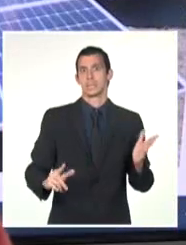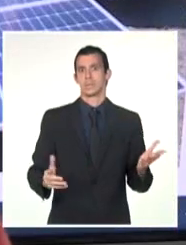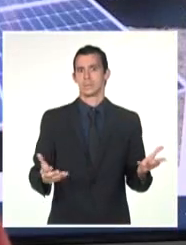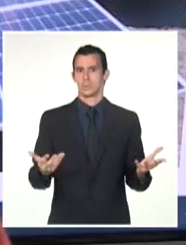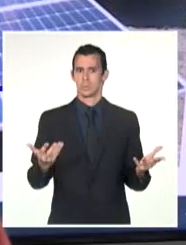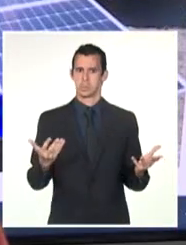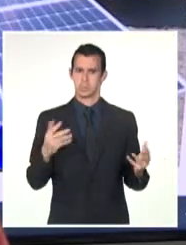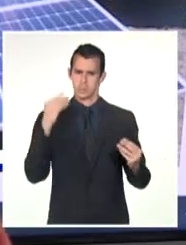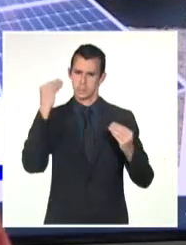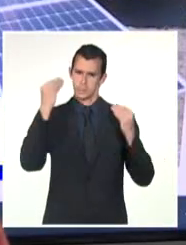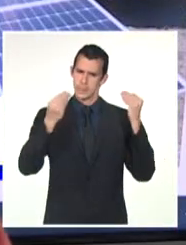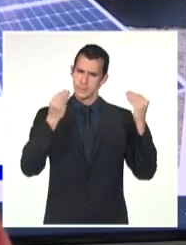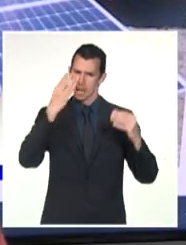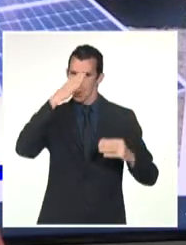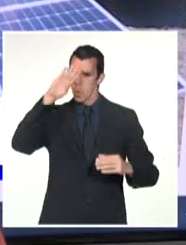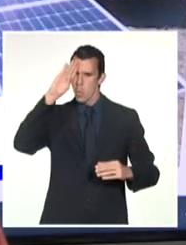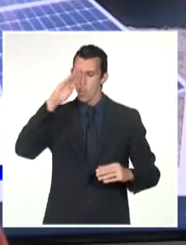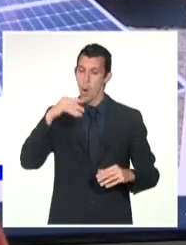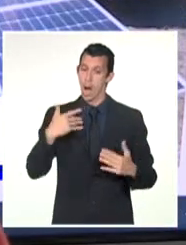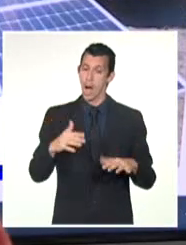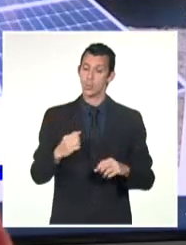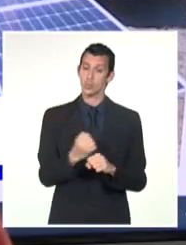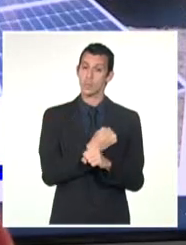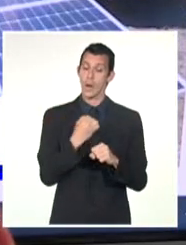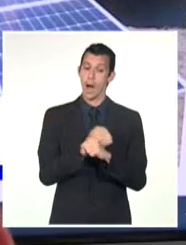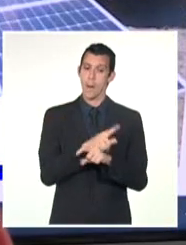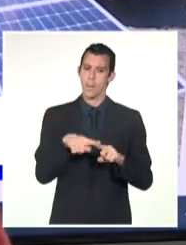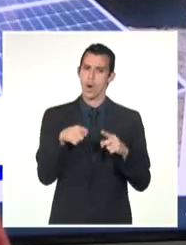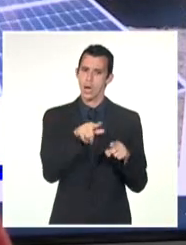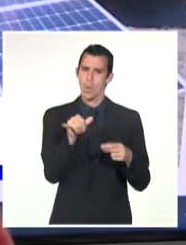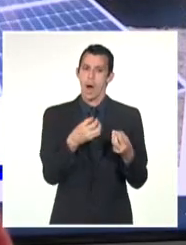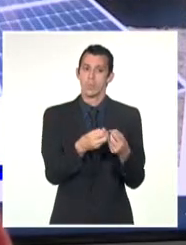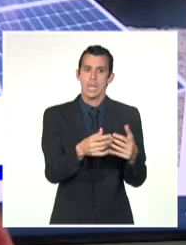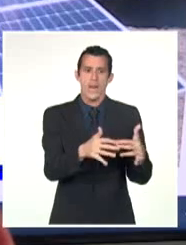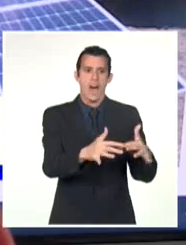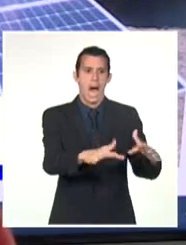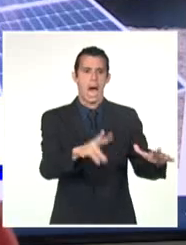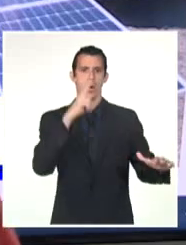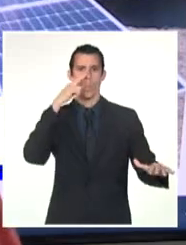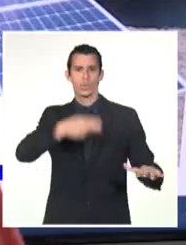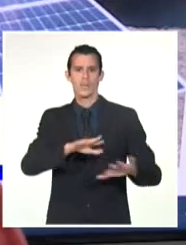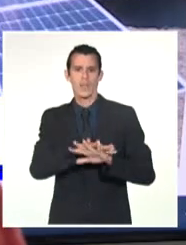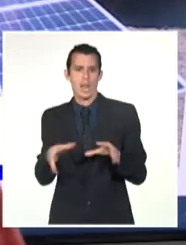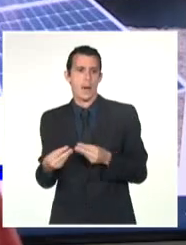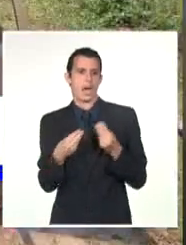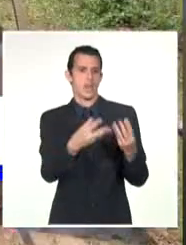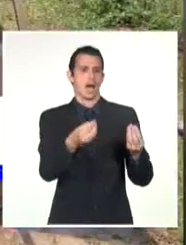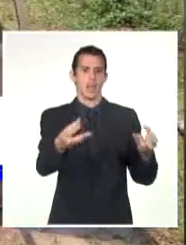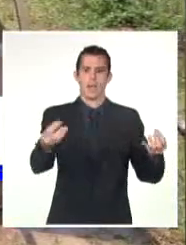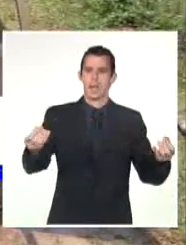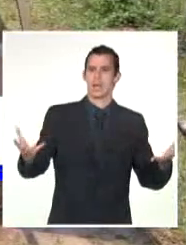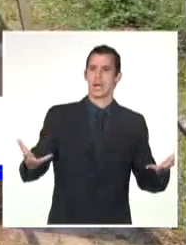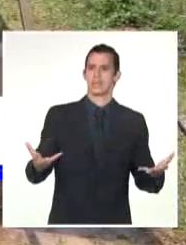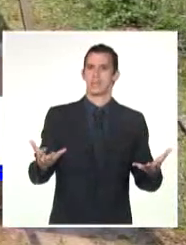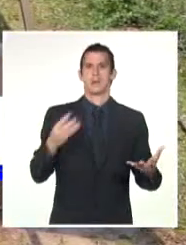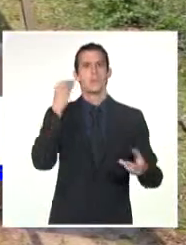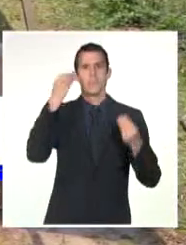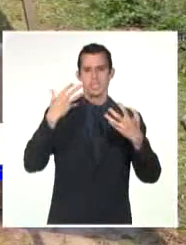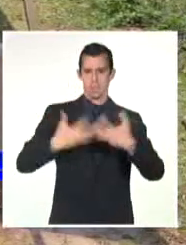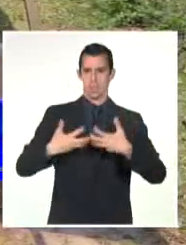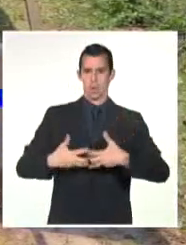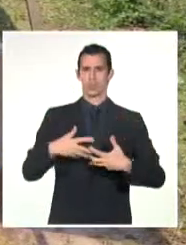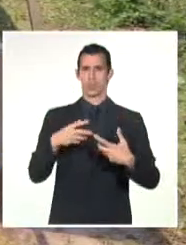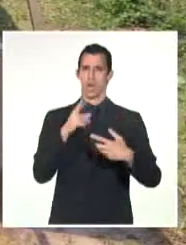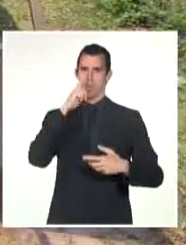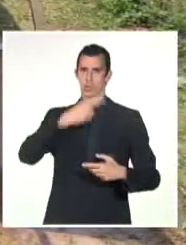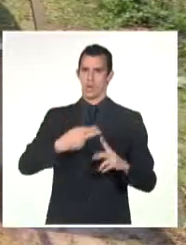punto de vista de Copagis tiene ese impacto también, un ahorro energético y un ahorro de combustible equivalente para la generación de esa energía. Directivos encargados